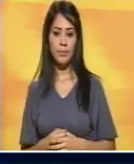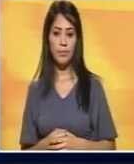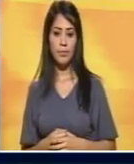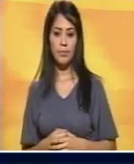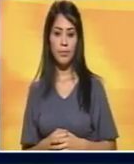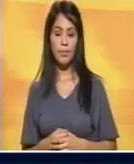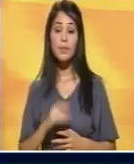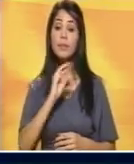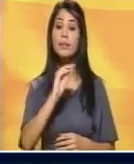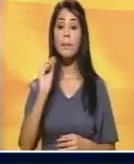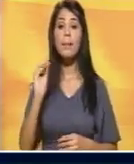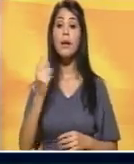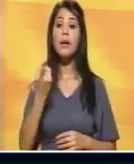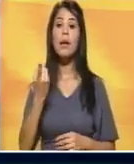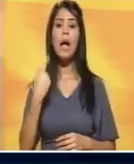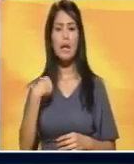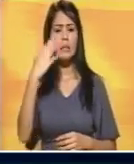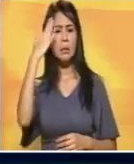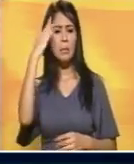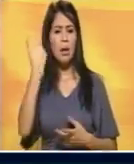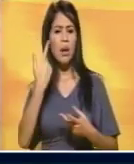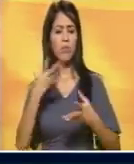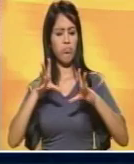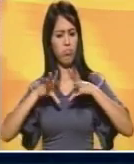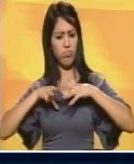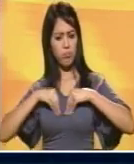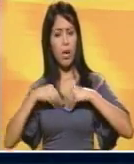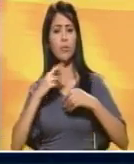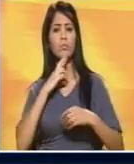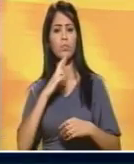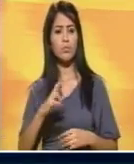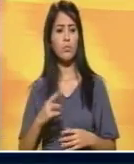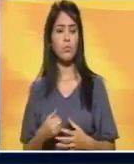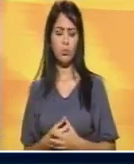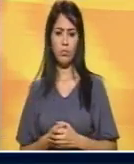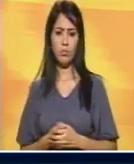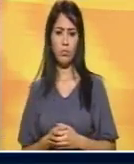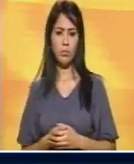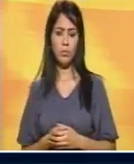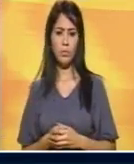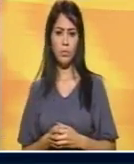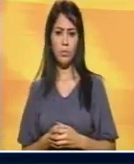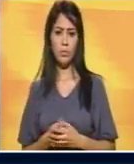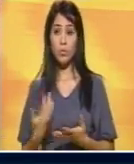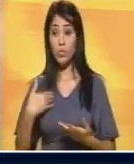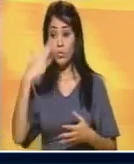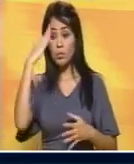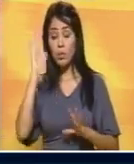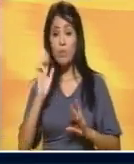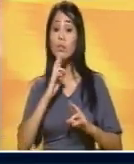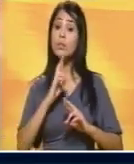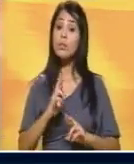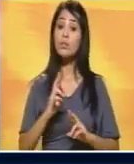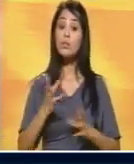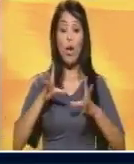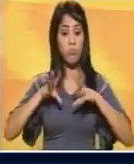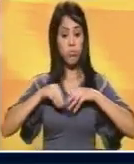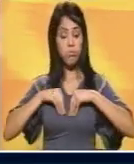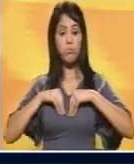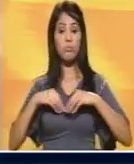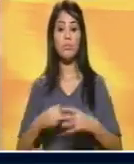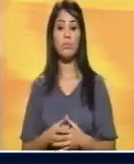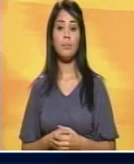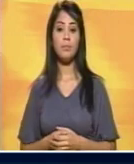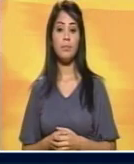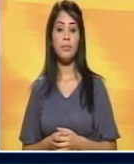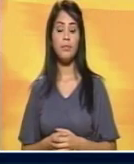Primero llamarlos a ellos a reconocer los resultados. Nosotros hemos reconocido los resultados, sea cual sea que hayan sido. Nosotros reconocimos los resultados